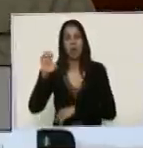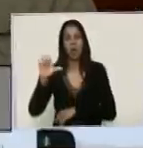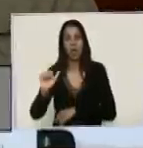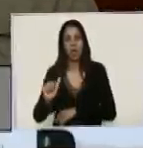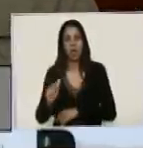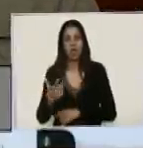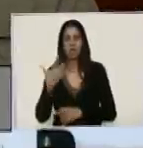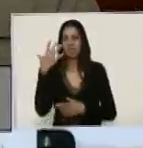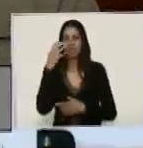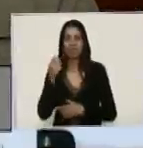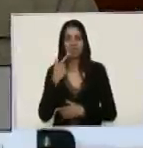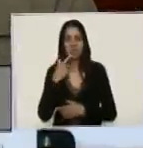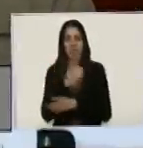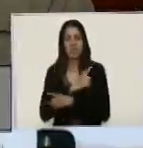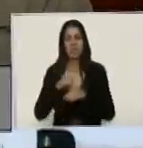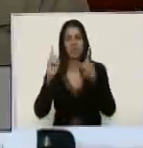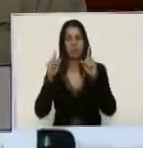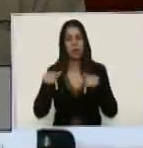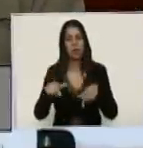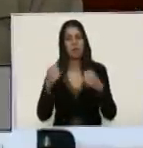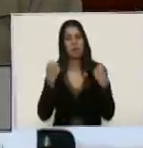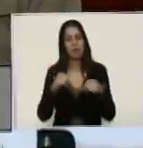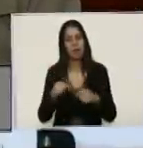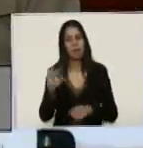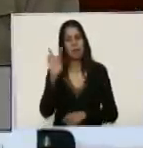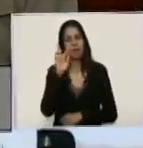es democracia aquí, de lo que se practica aquí en Venezuela.